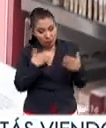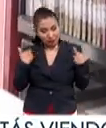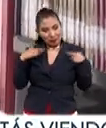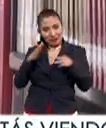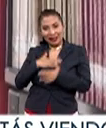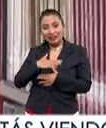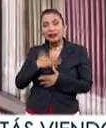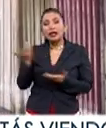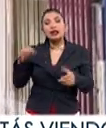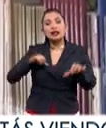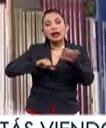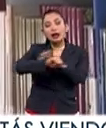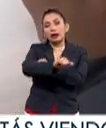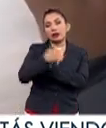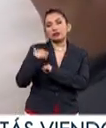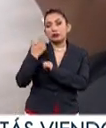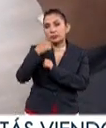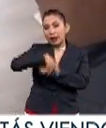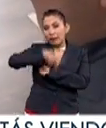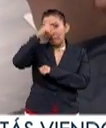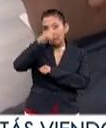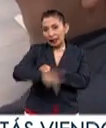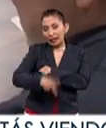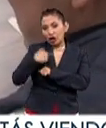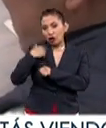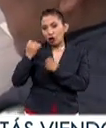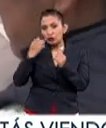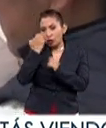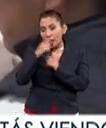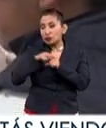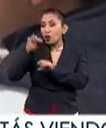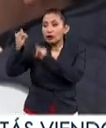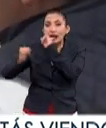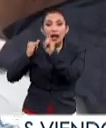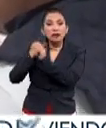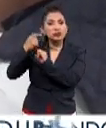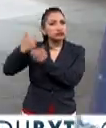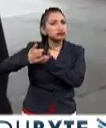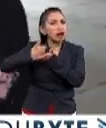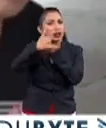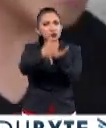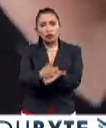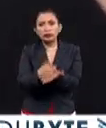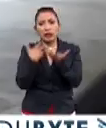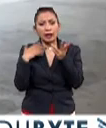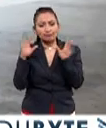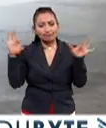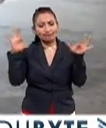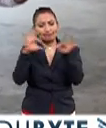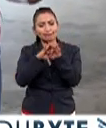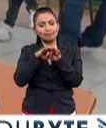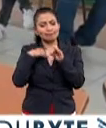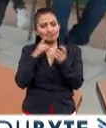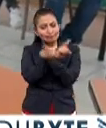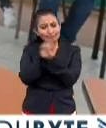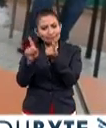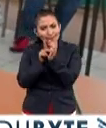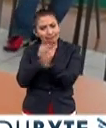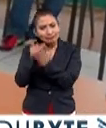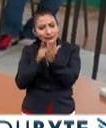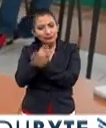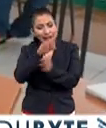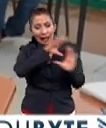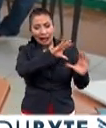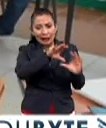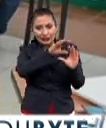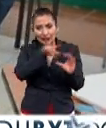El intercambio con instituciones nacionales e internacionales es una herramienta y un puente de interacción permanente entre